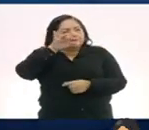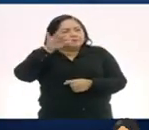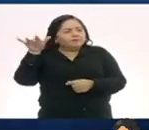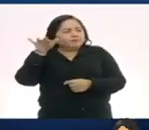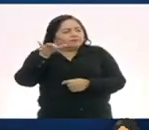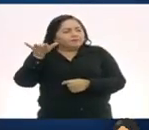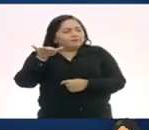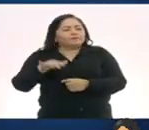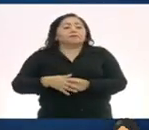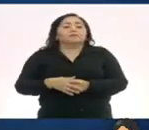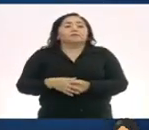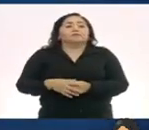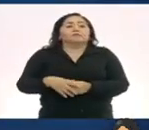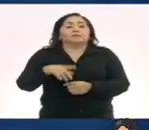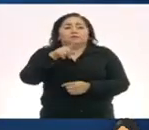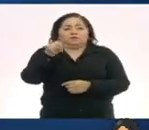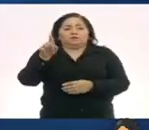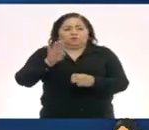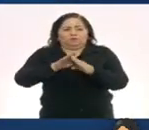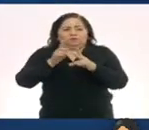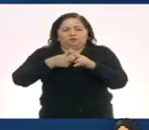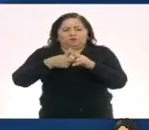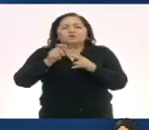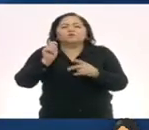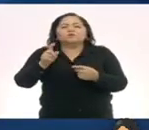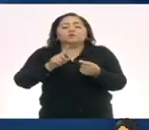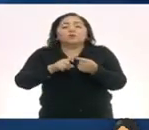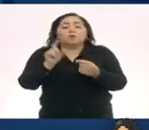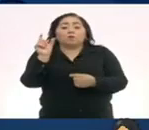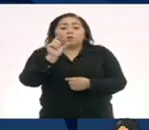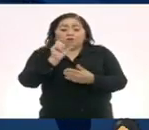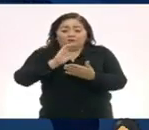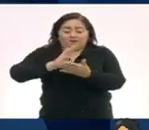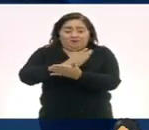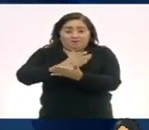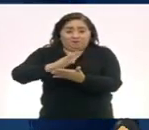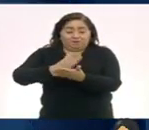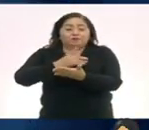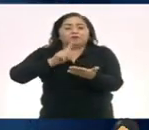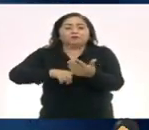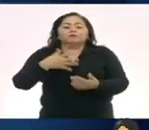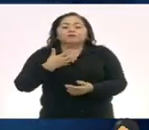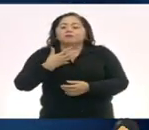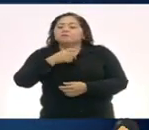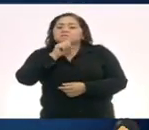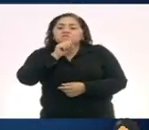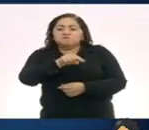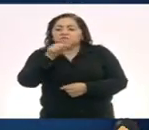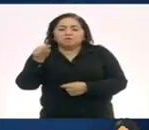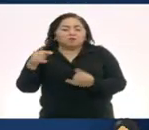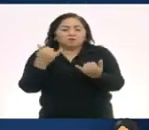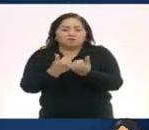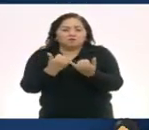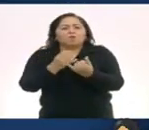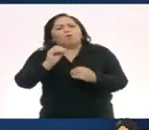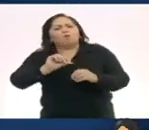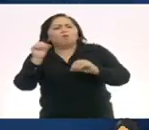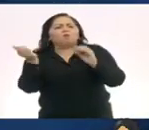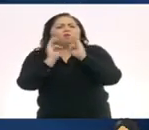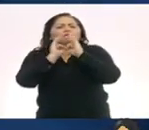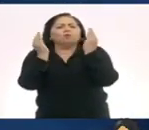definición. Dice, las fracciones equivalentes son aquellas que cuando las dividimos tienen el mismo valor o, dicho de otra